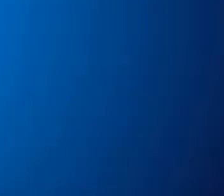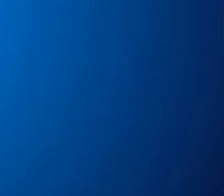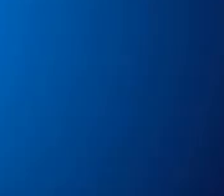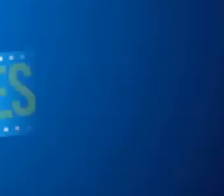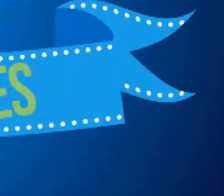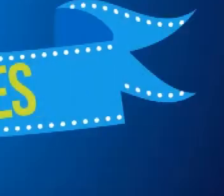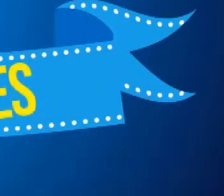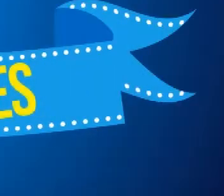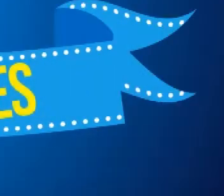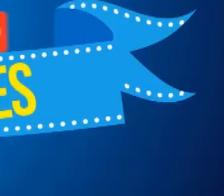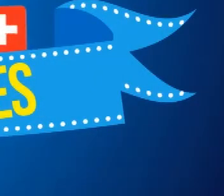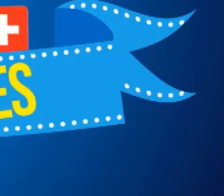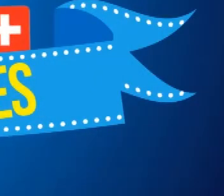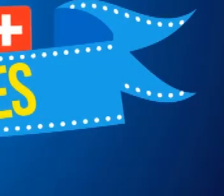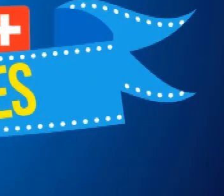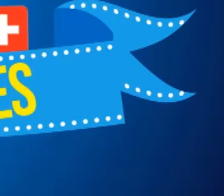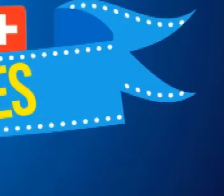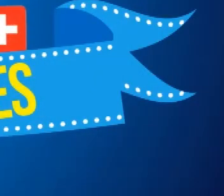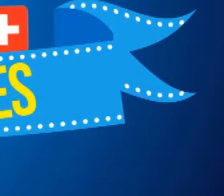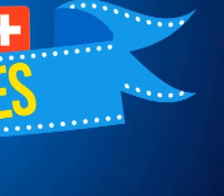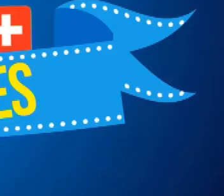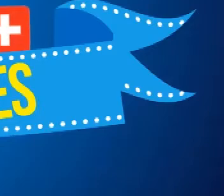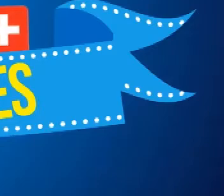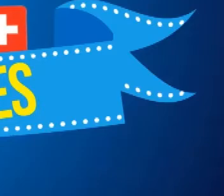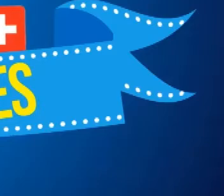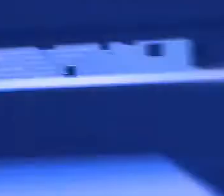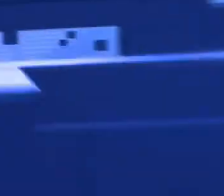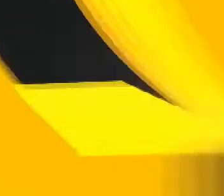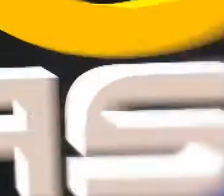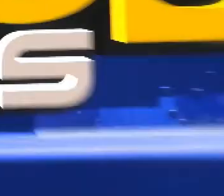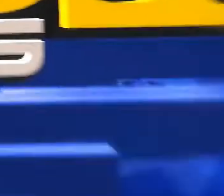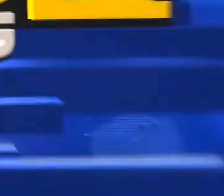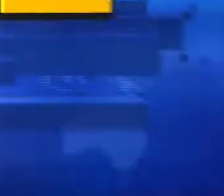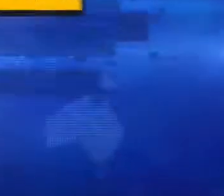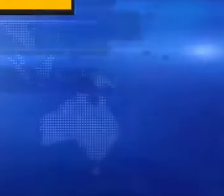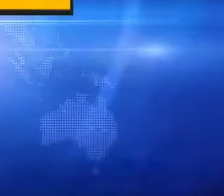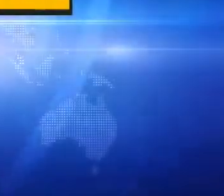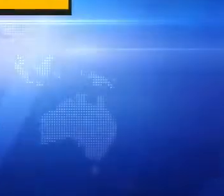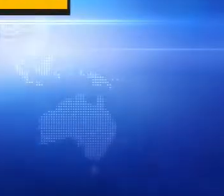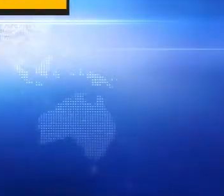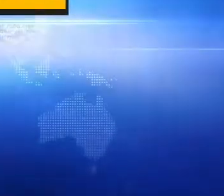13 al lunes 15 de mayo. Más por menos. Aplican condiciones y restricciones.